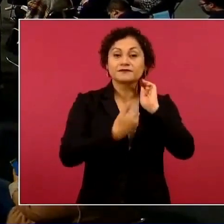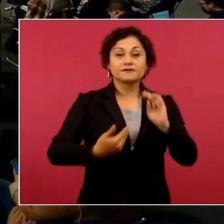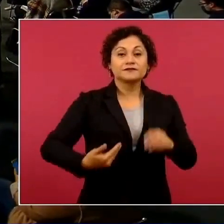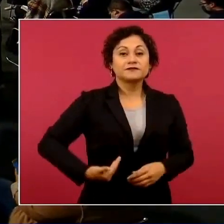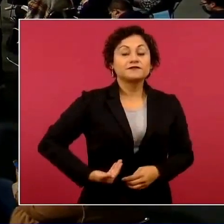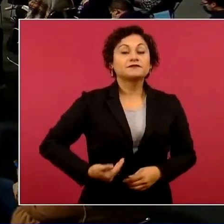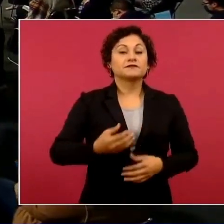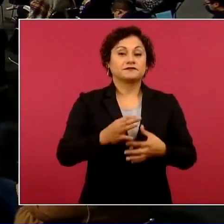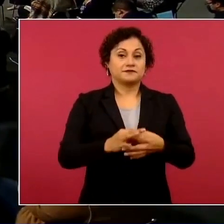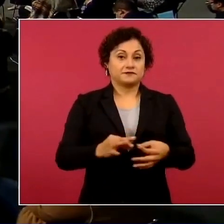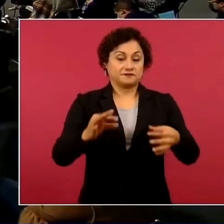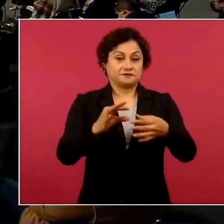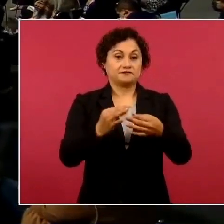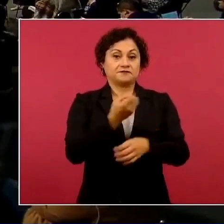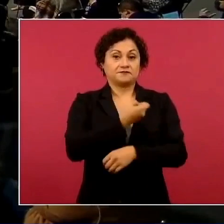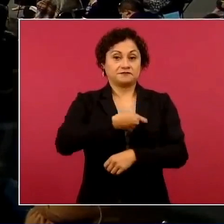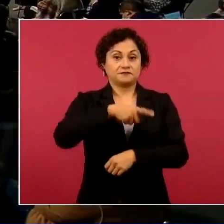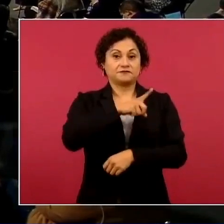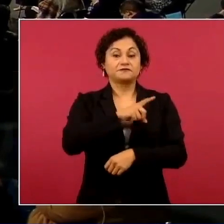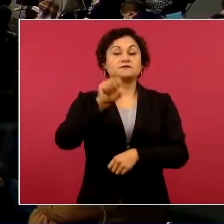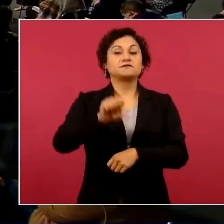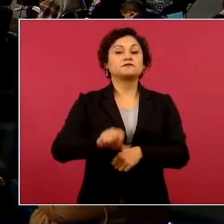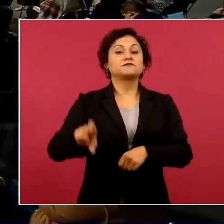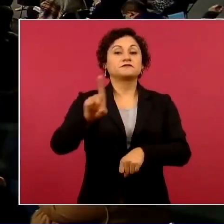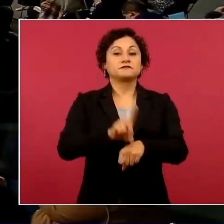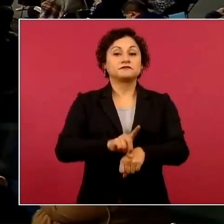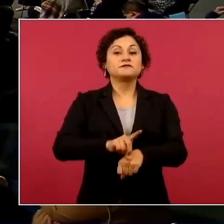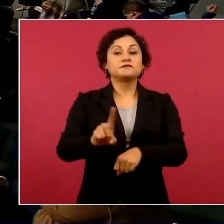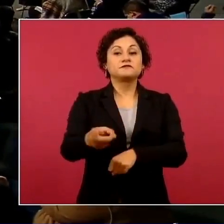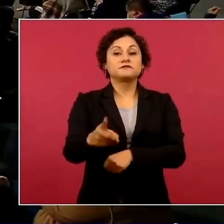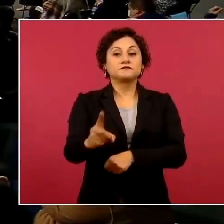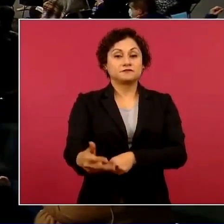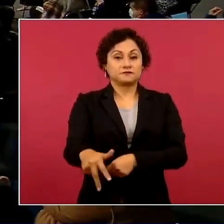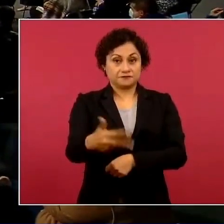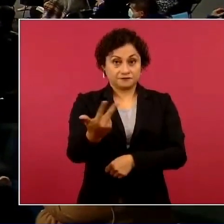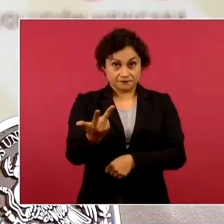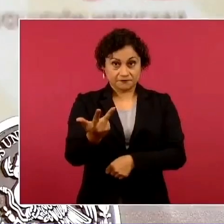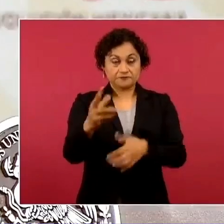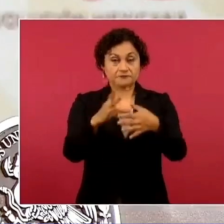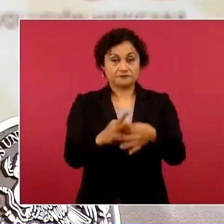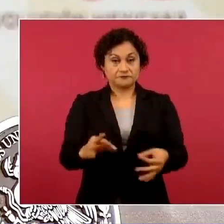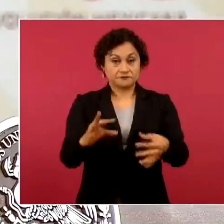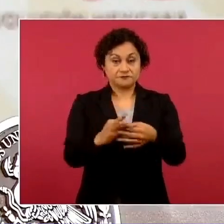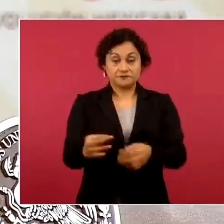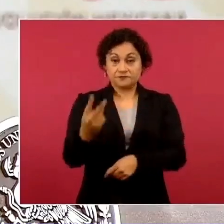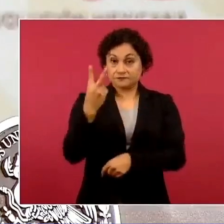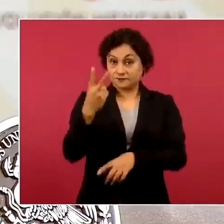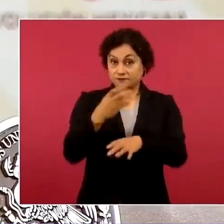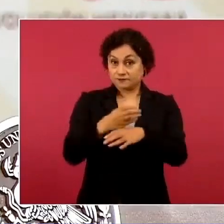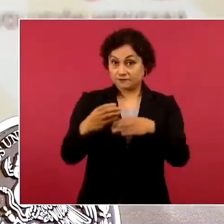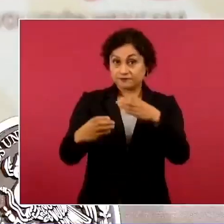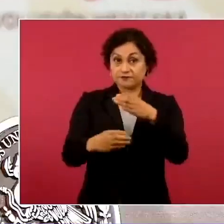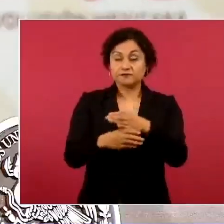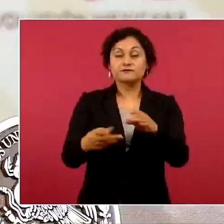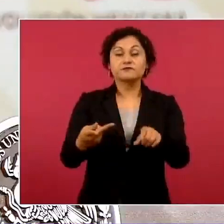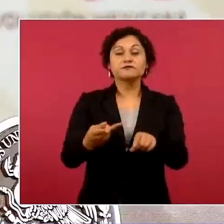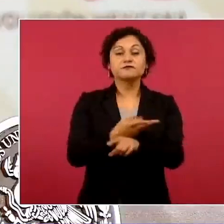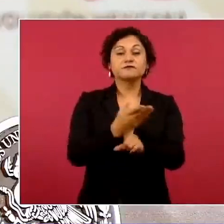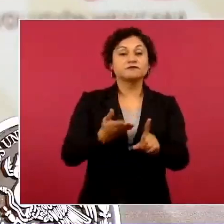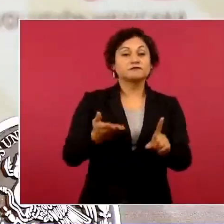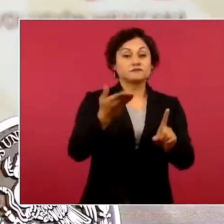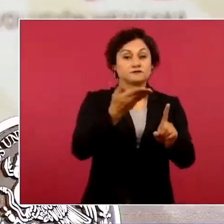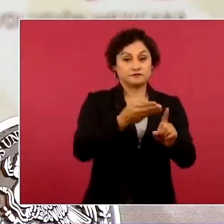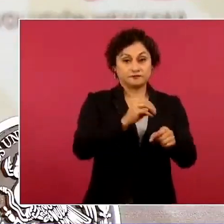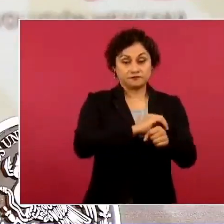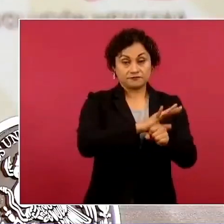la Salud, hoy 13 de diciembre se presentarán concisamente 2 puntos. El derivado de la pandemia en manos del